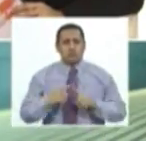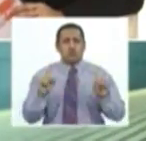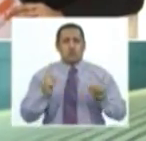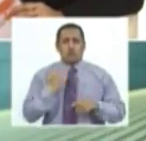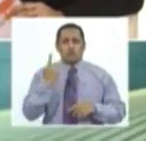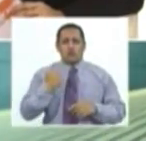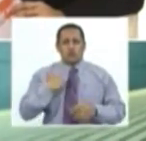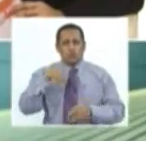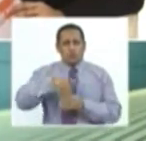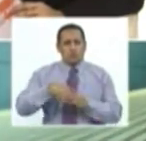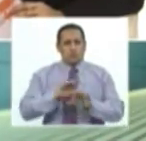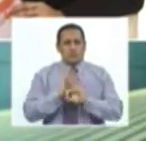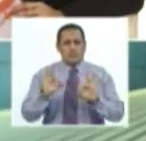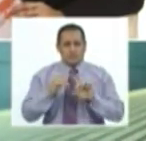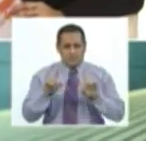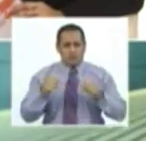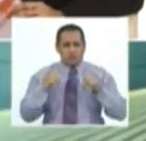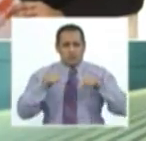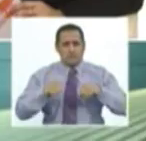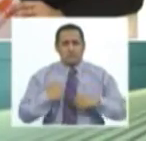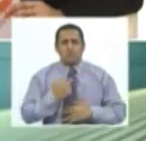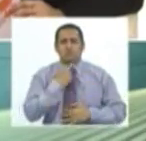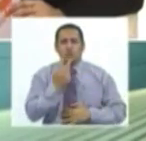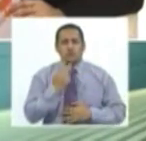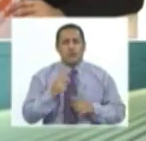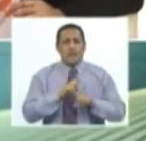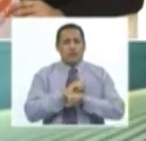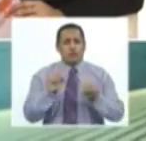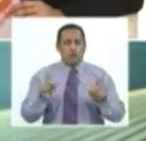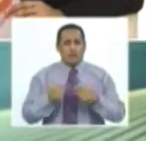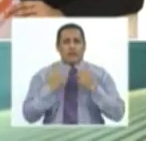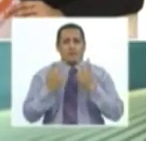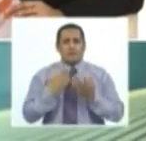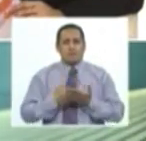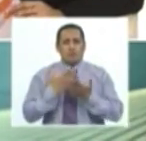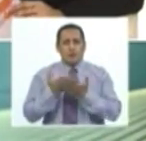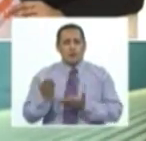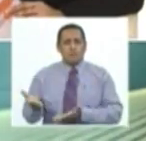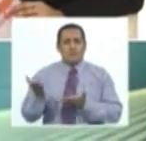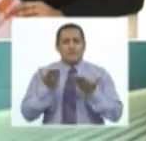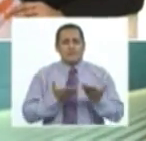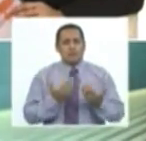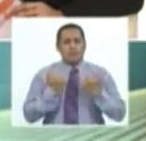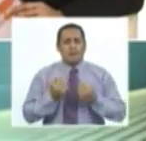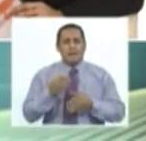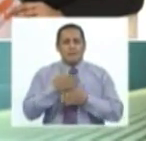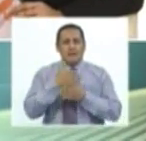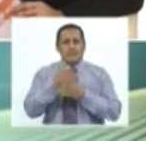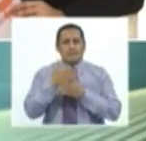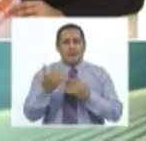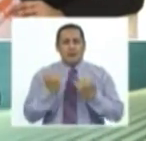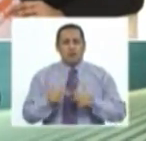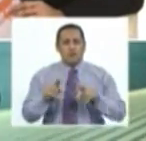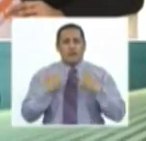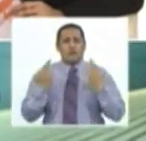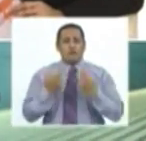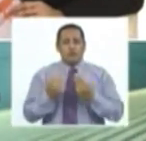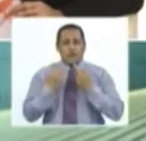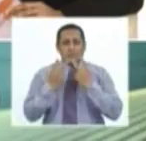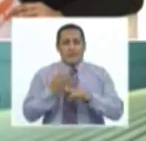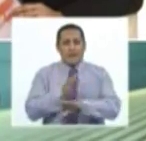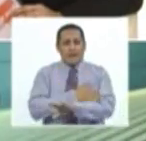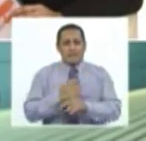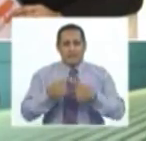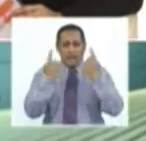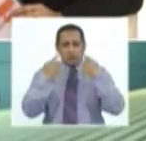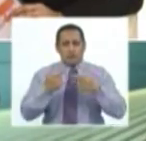tengo voto, pero tengo voz. Entonces, al no habérseme convocado para participar en una reunión en la cual iban a decidir